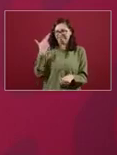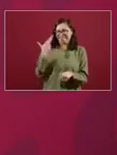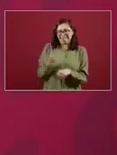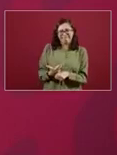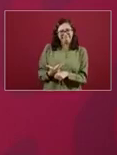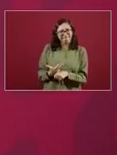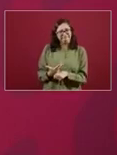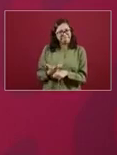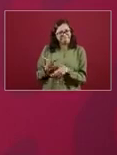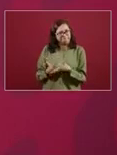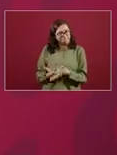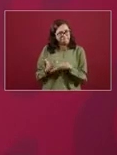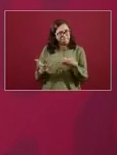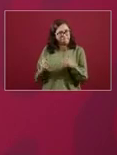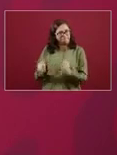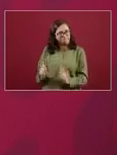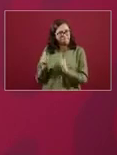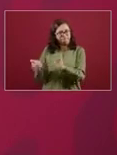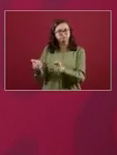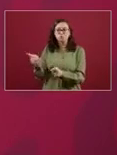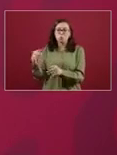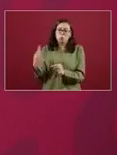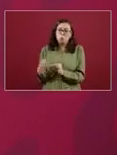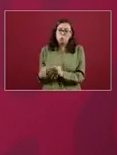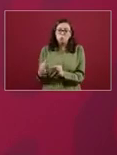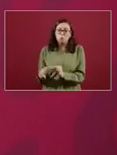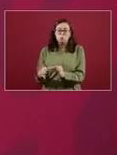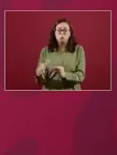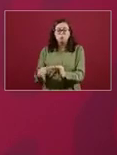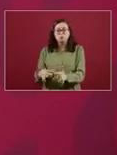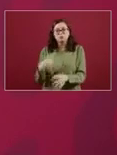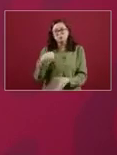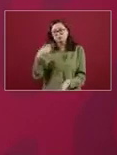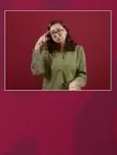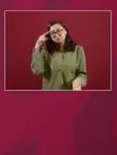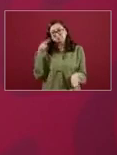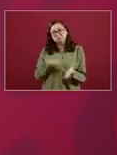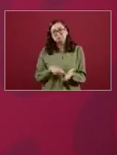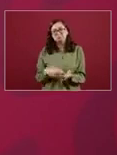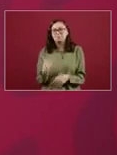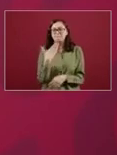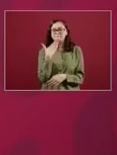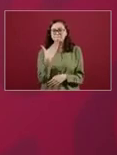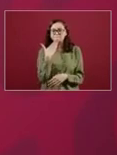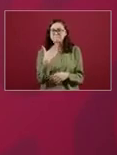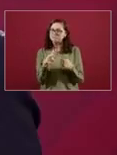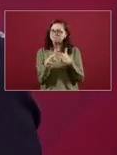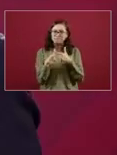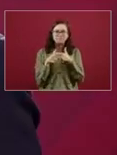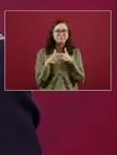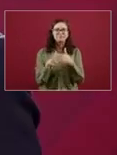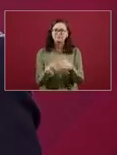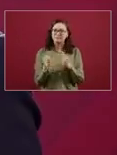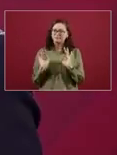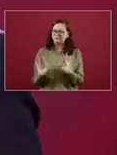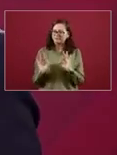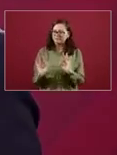responsabilidad que está cumpliendo, que creo que lo está haciendo muy bien, lo va a seguir haciendo muy bien,